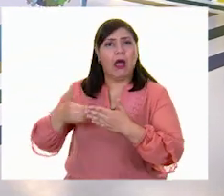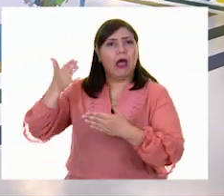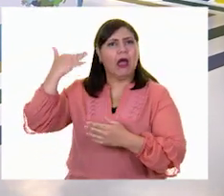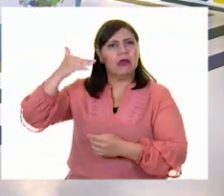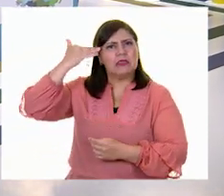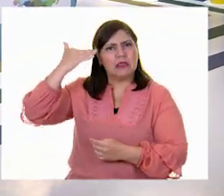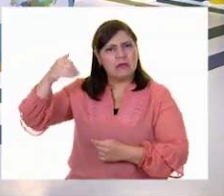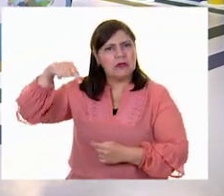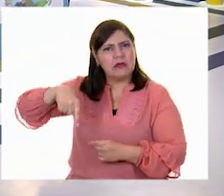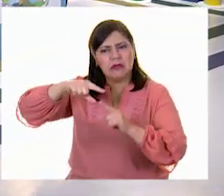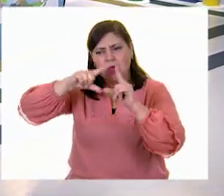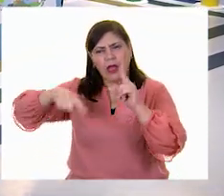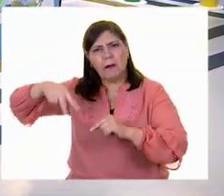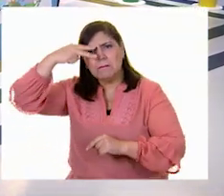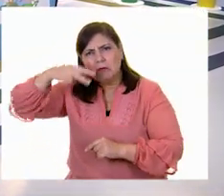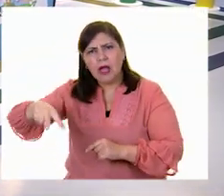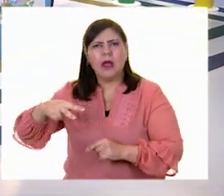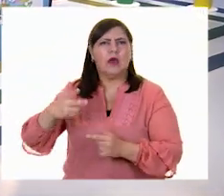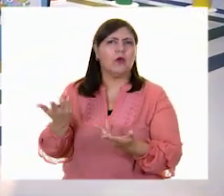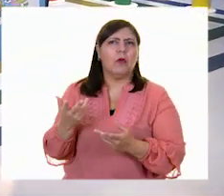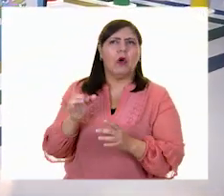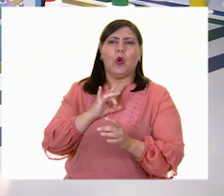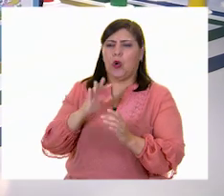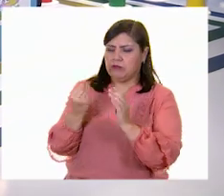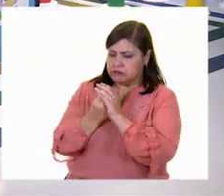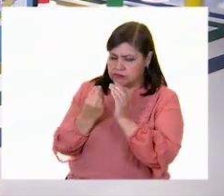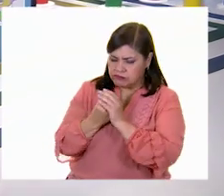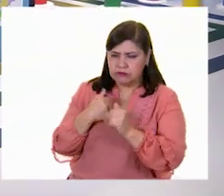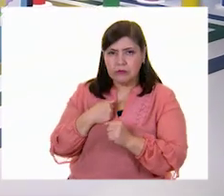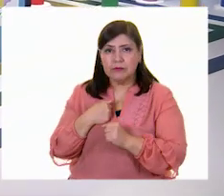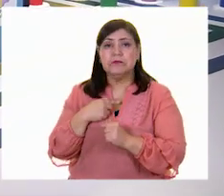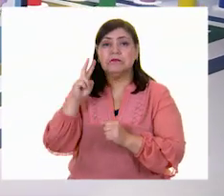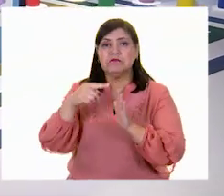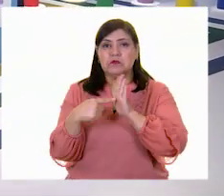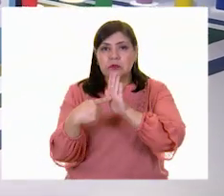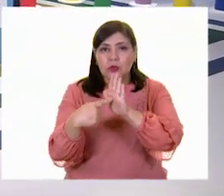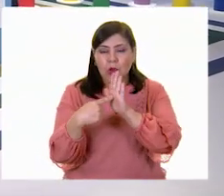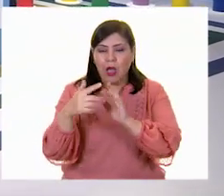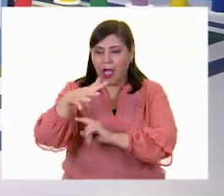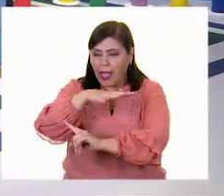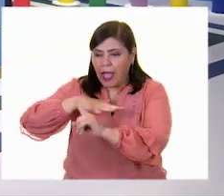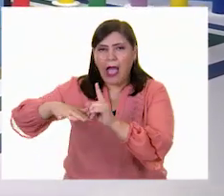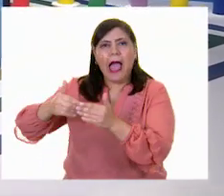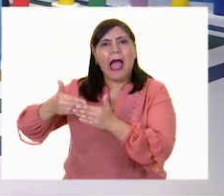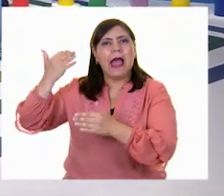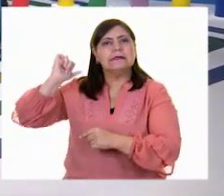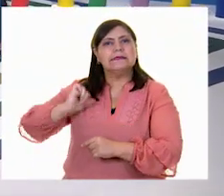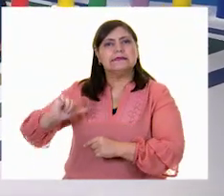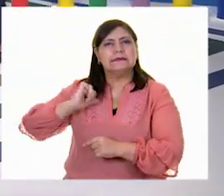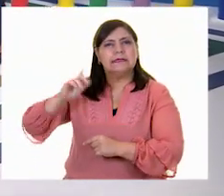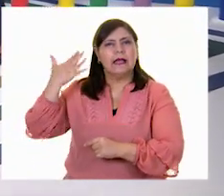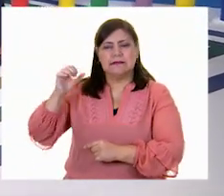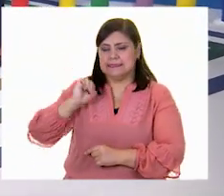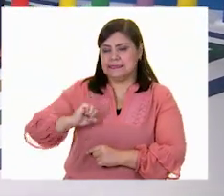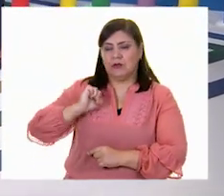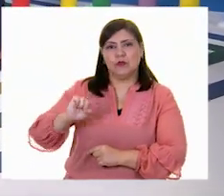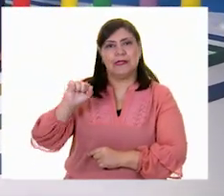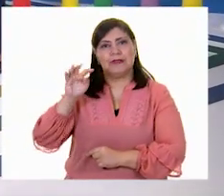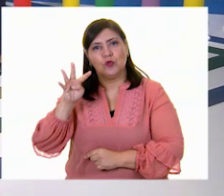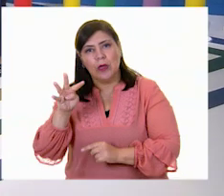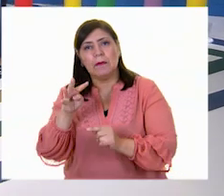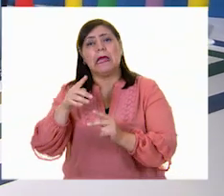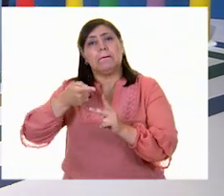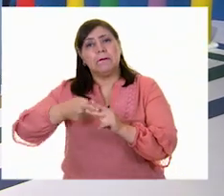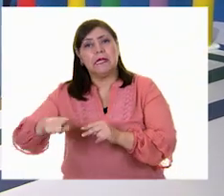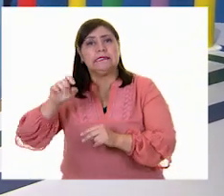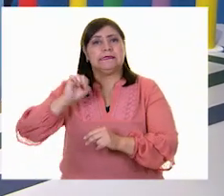época en México en el ámbito de lo privado. Se retratan diversos aspectos de la vida cotidiana del México de fines del siglo XIX y de principios